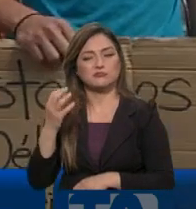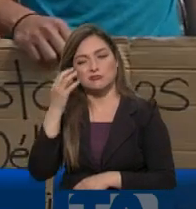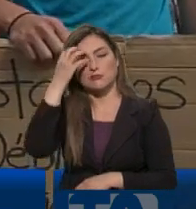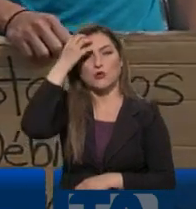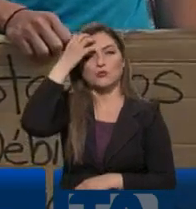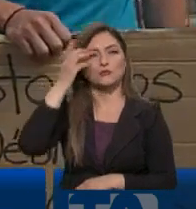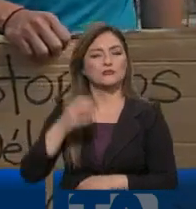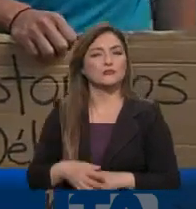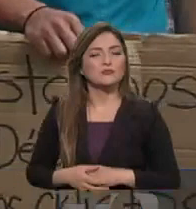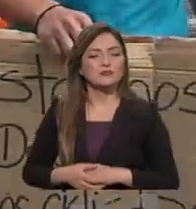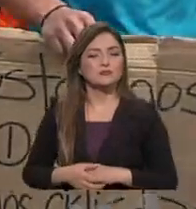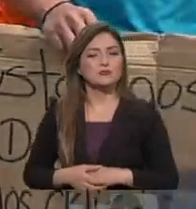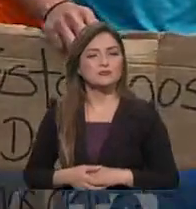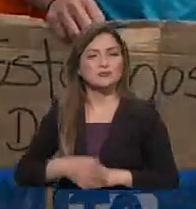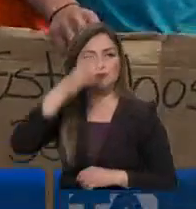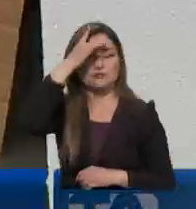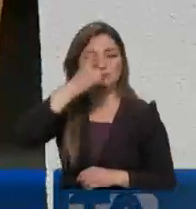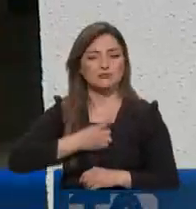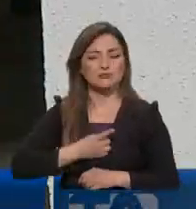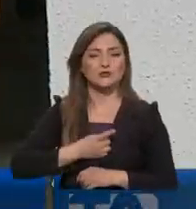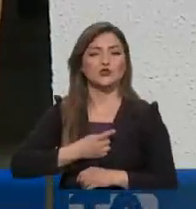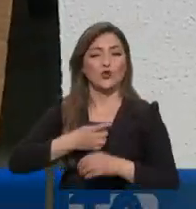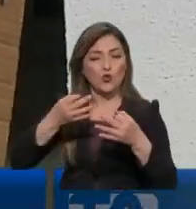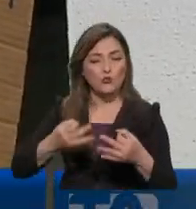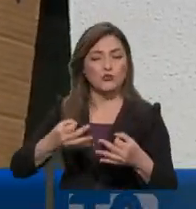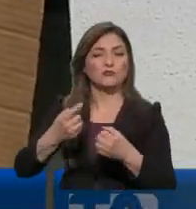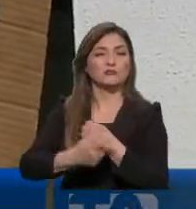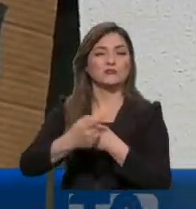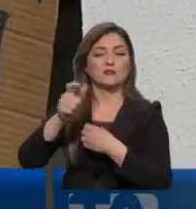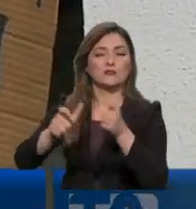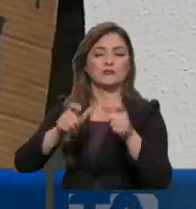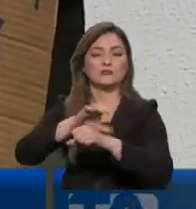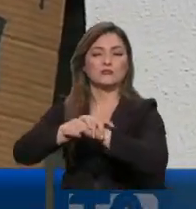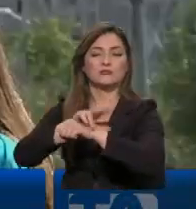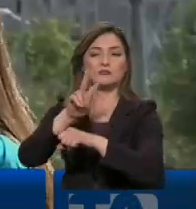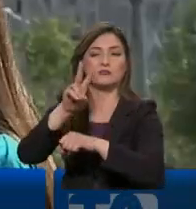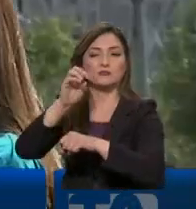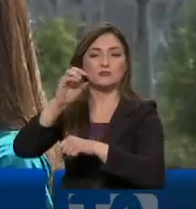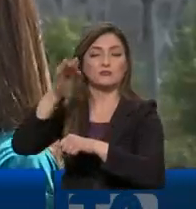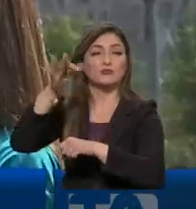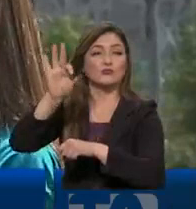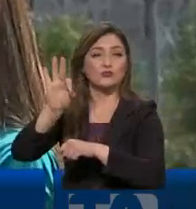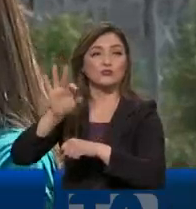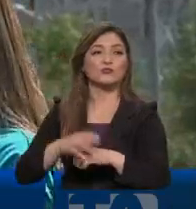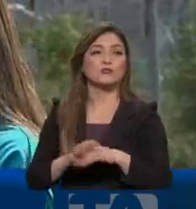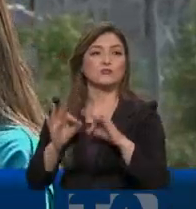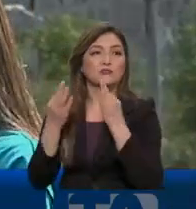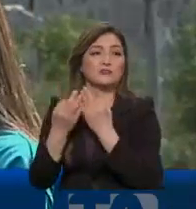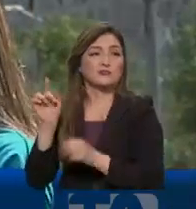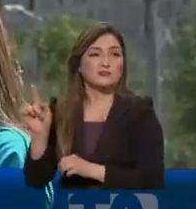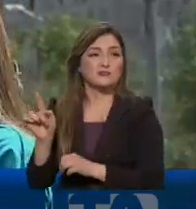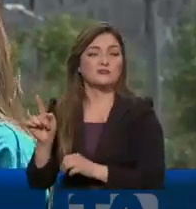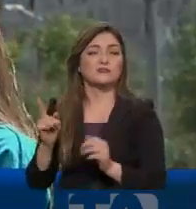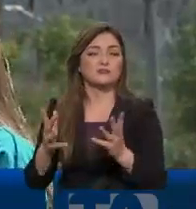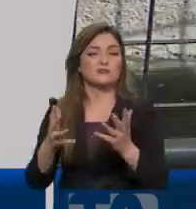prótesis. La sentencia aún no está ejecutoriada, sin embargo, el procesado está detenido desde 2019. La familia de Endara no descarta